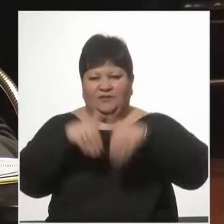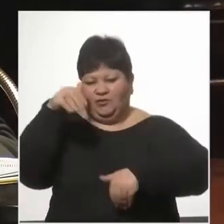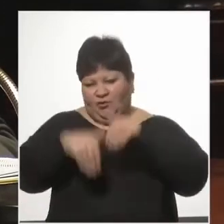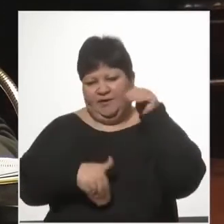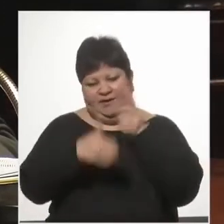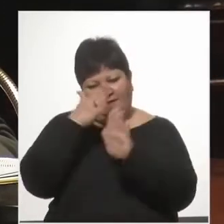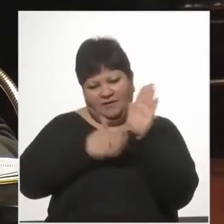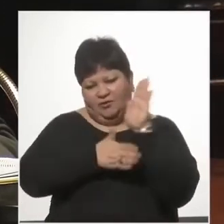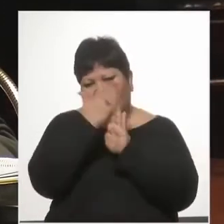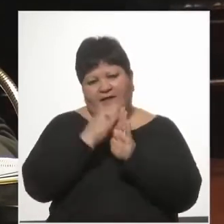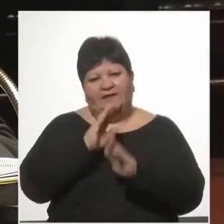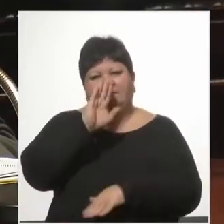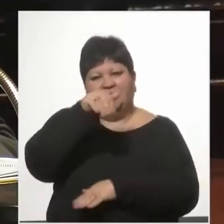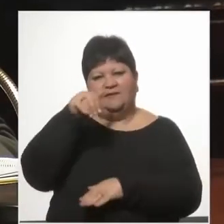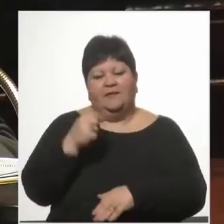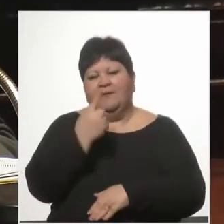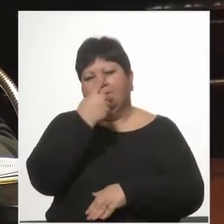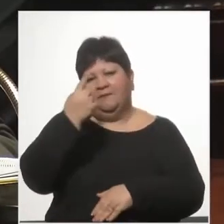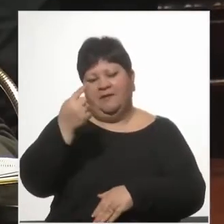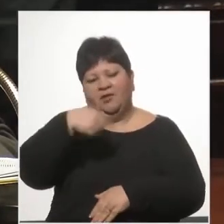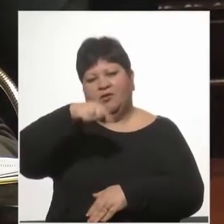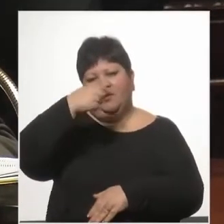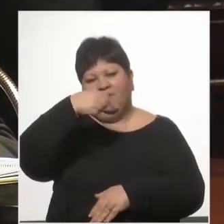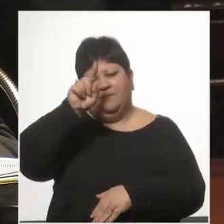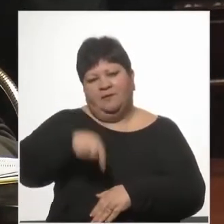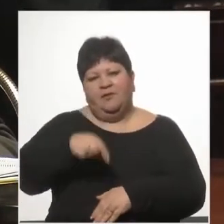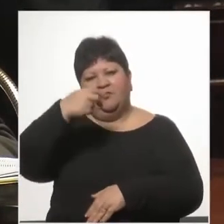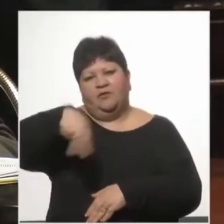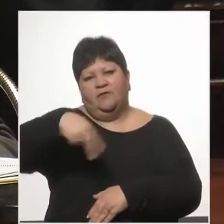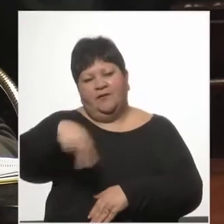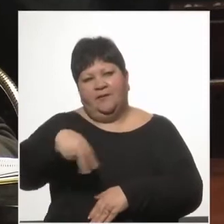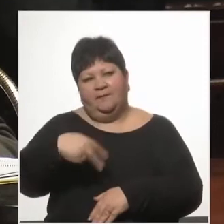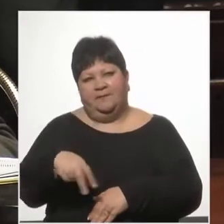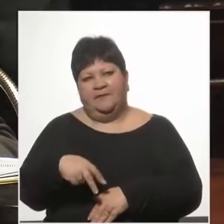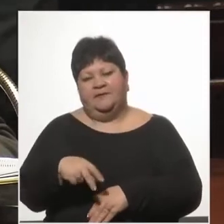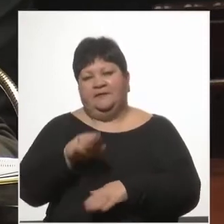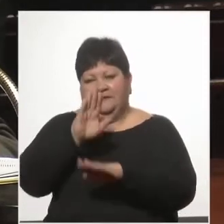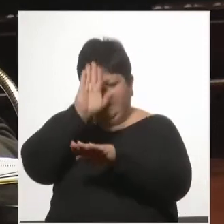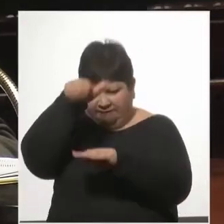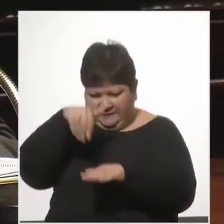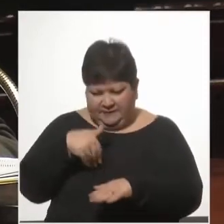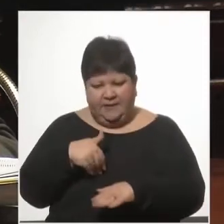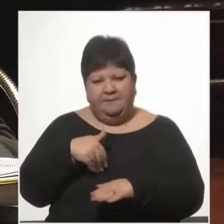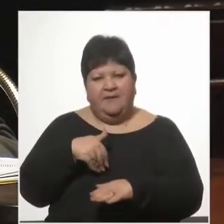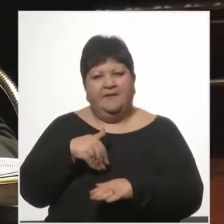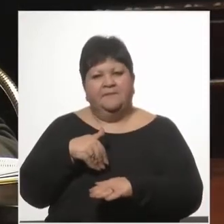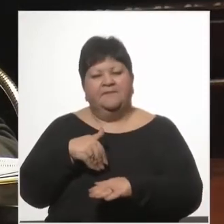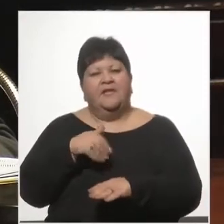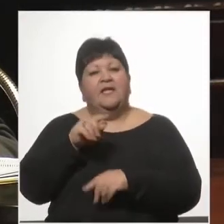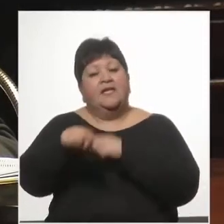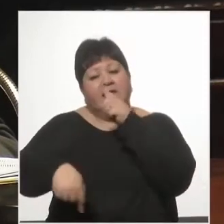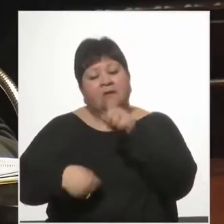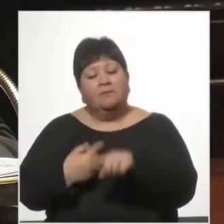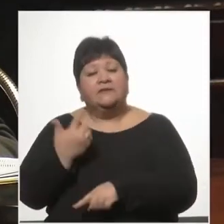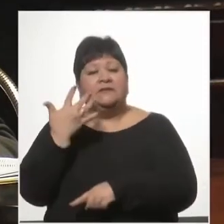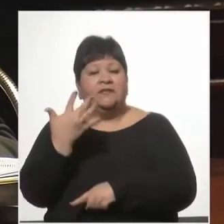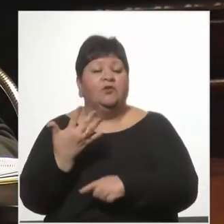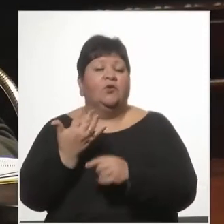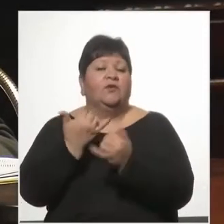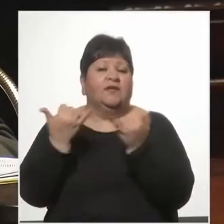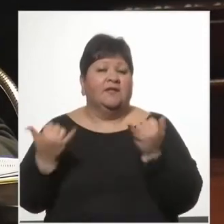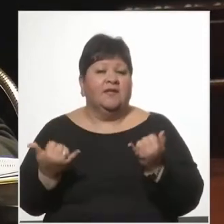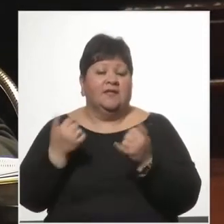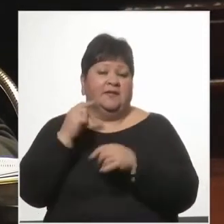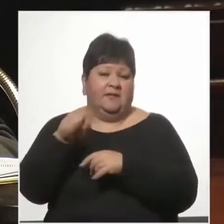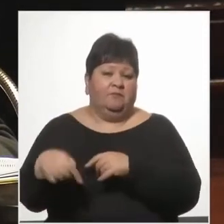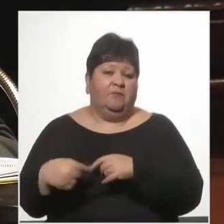para el 1 de noviembre para una audiencia de formalización. 5 días después de las elecciones nacionales y